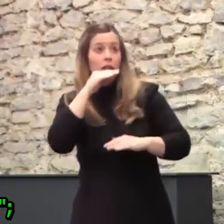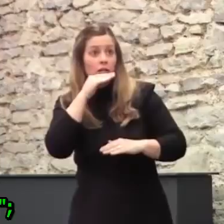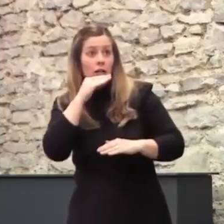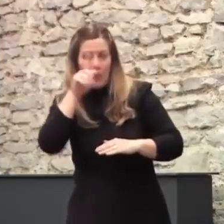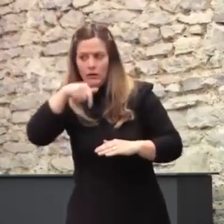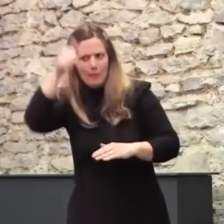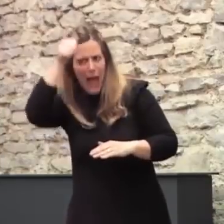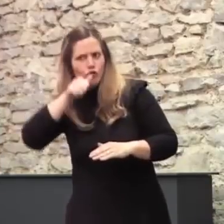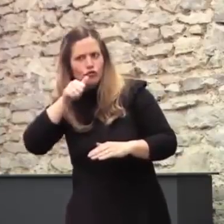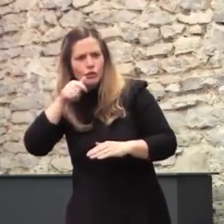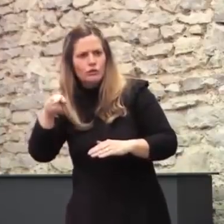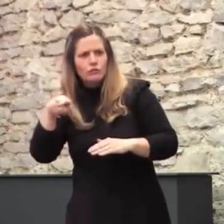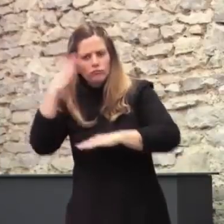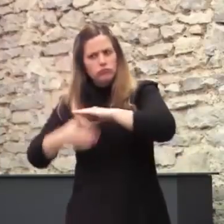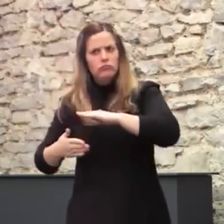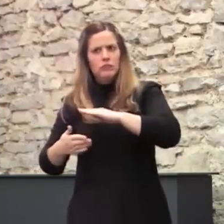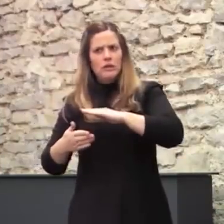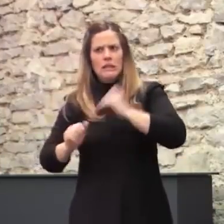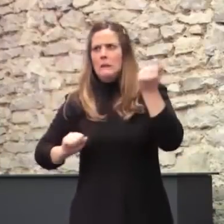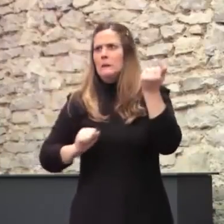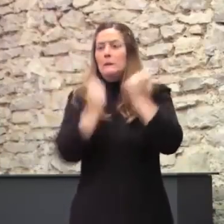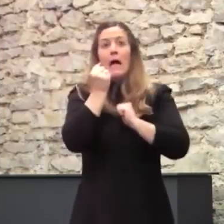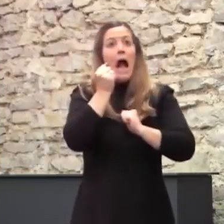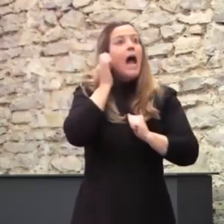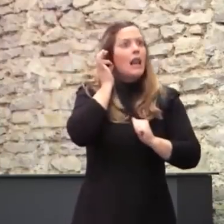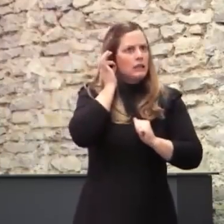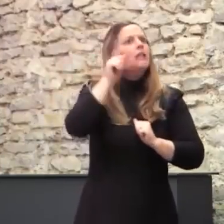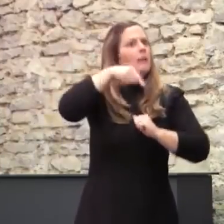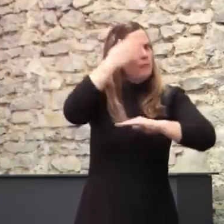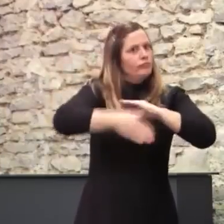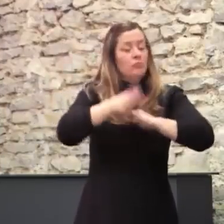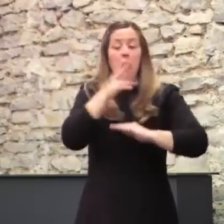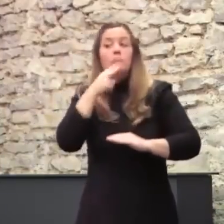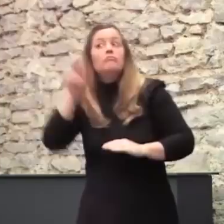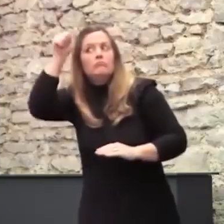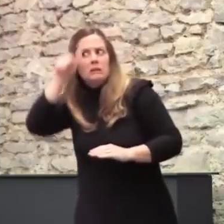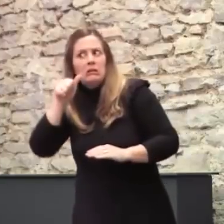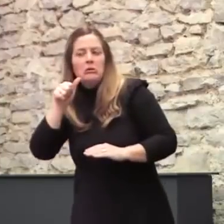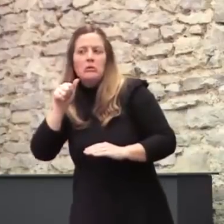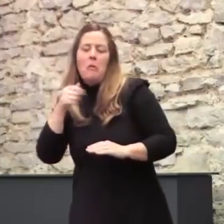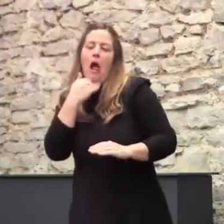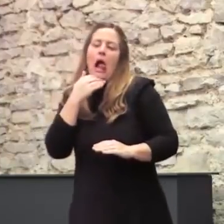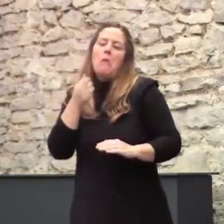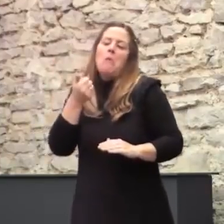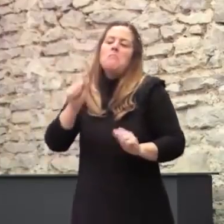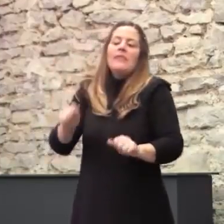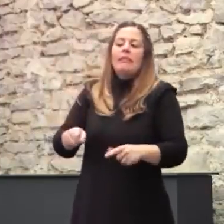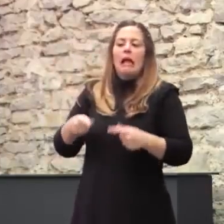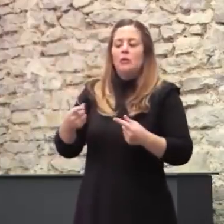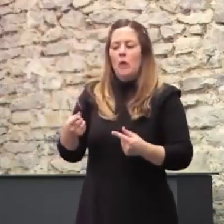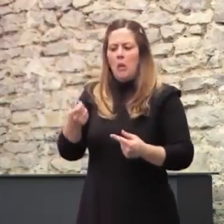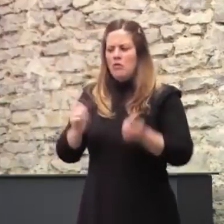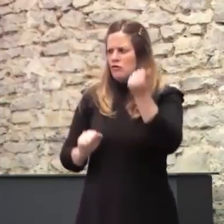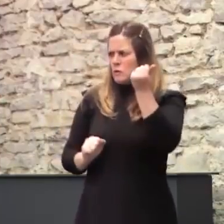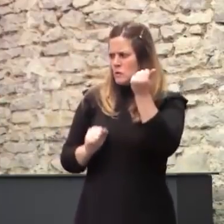lloran. La ira, sobre todo a las chicas. En los niños sí que se les permite como de manera más natural, que exprese su ira, su enojo,